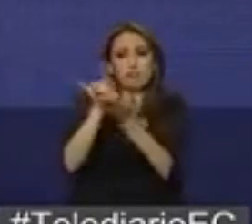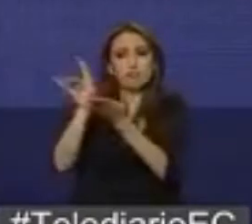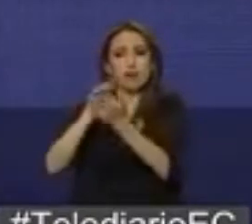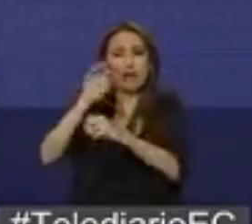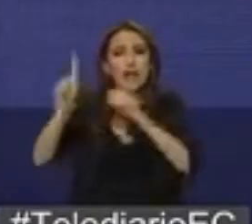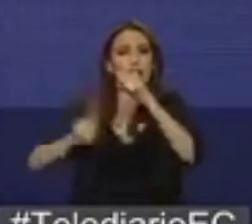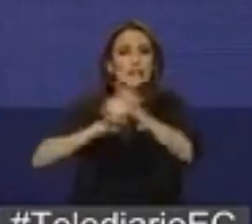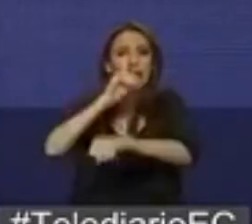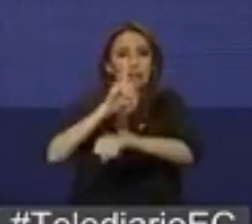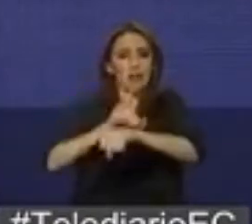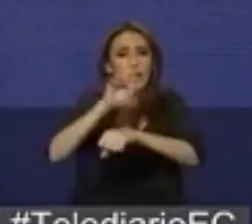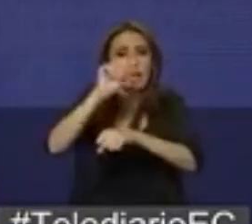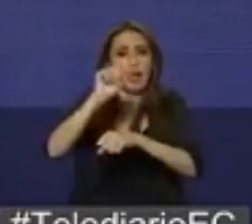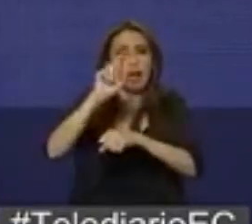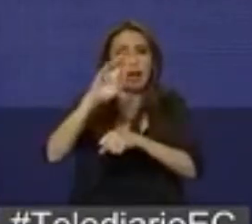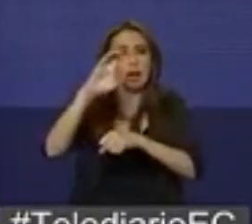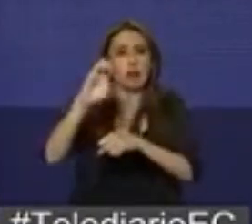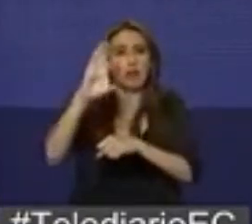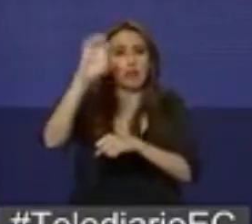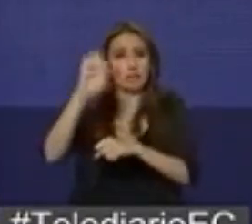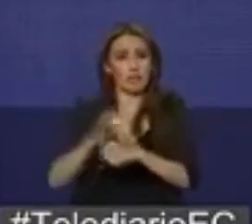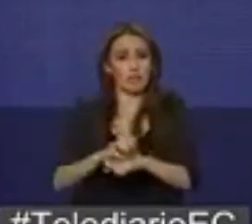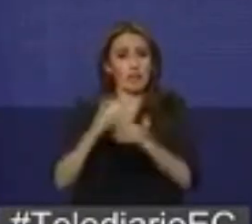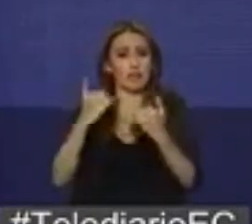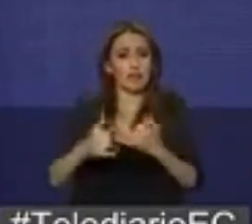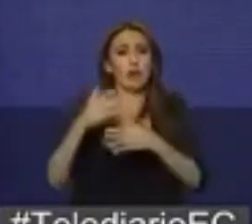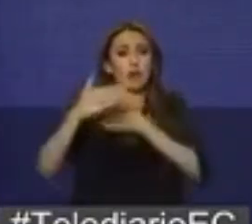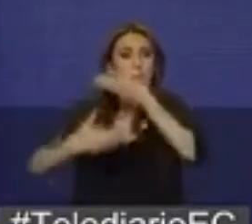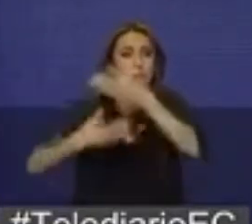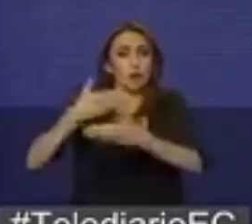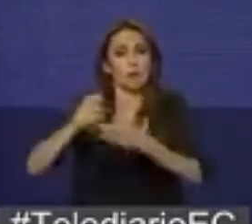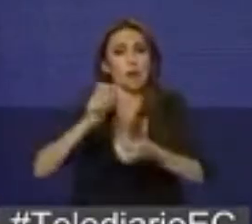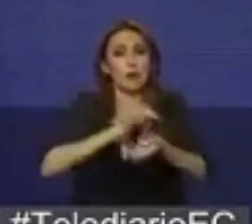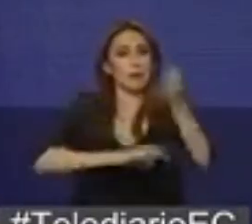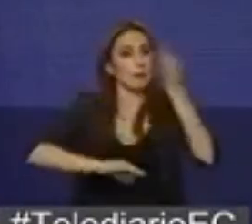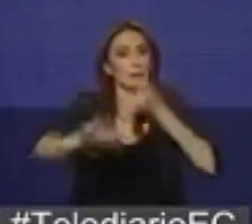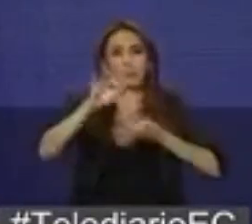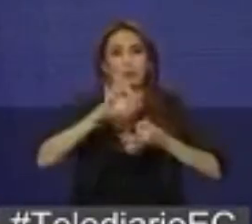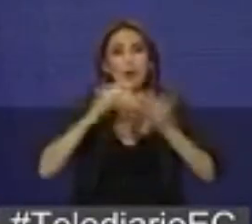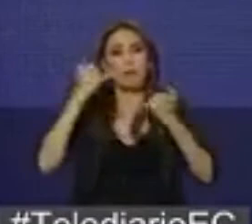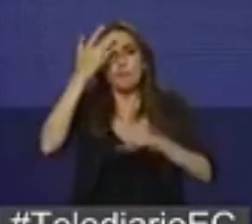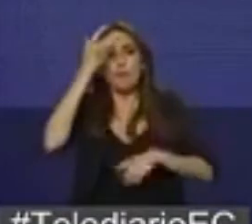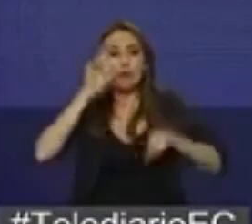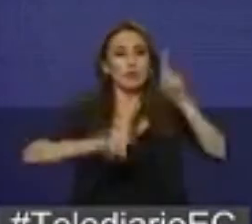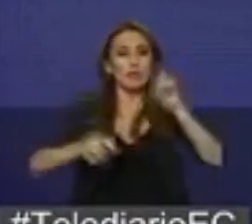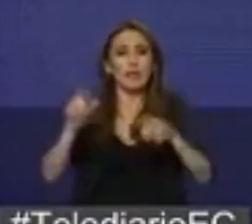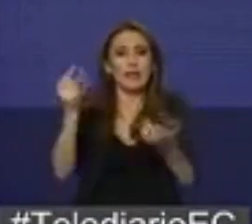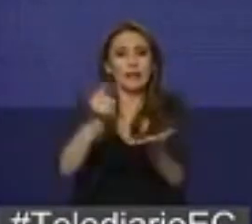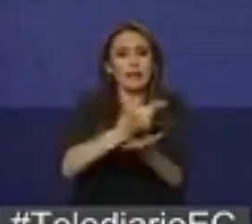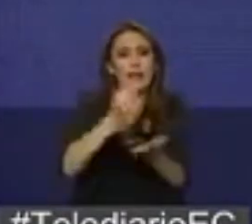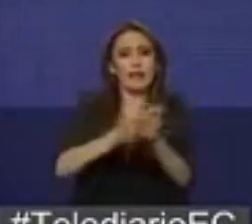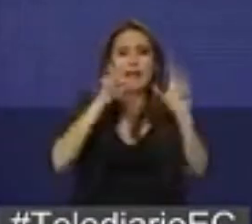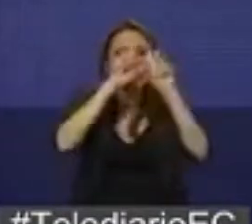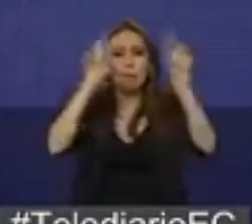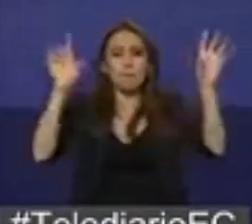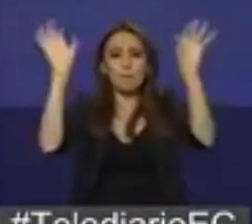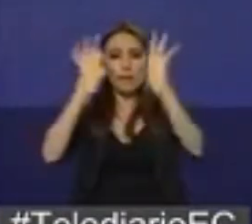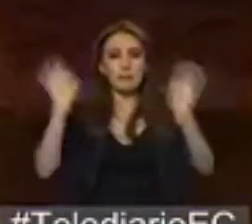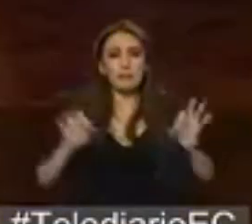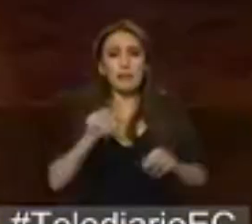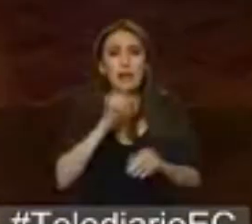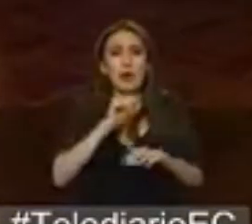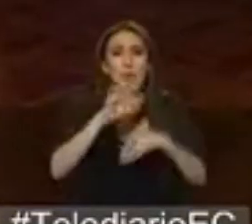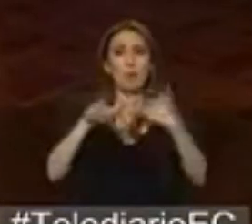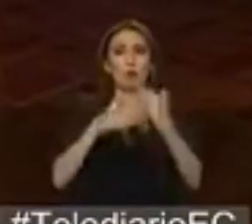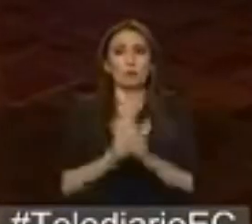director ejecutivo de arco den y empiece un cuidadoso proceso para reemplazar a todos los gerentes de las empresas eléctricas a nivel nacional